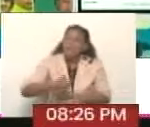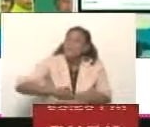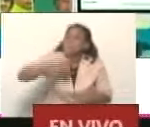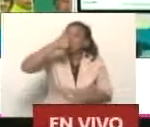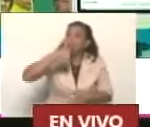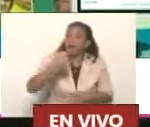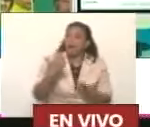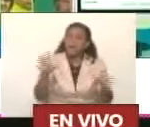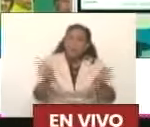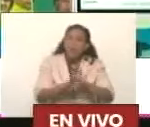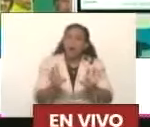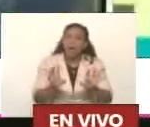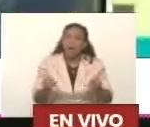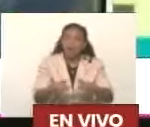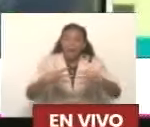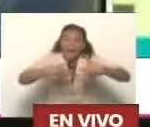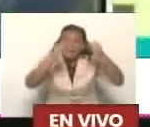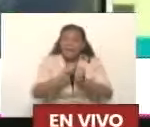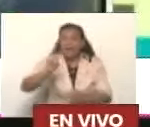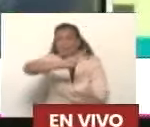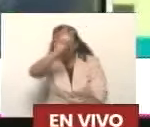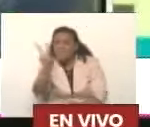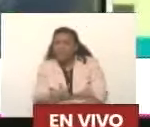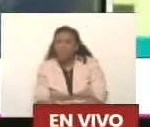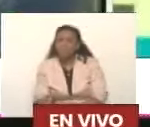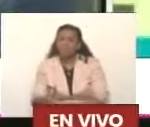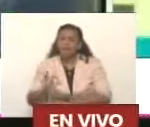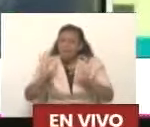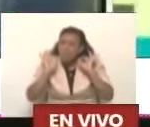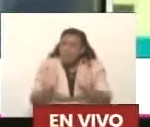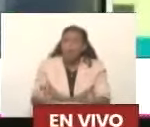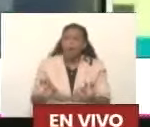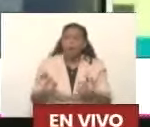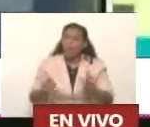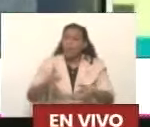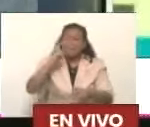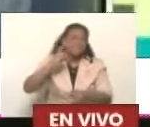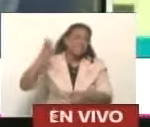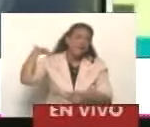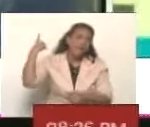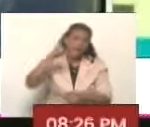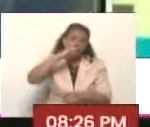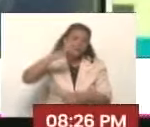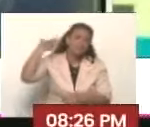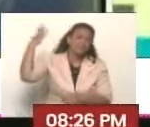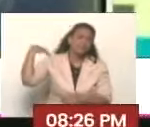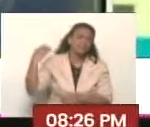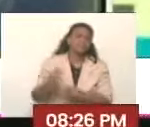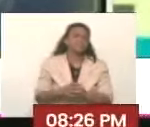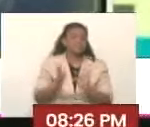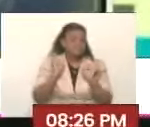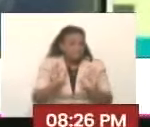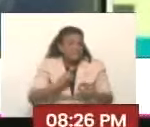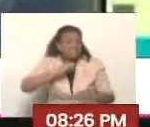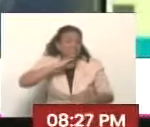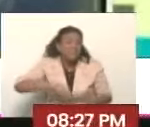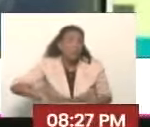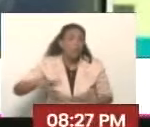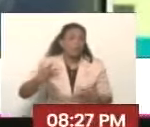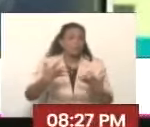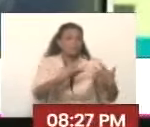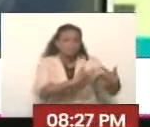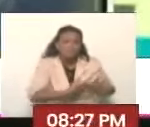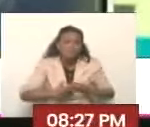de Vietnam, donde toda una sociedad reaccionó. Y te dice los cambios que hay al interno de la sociedad